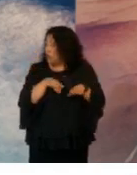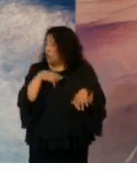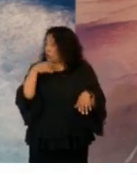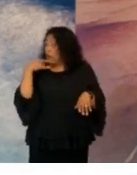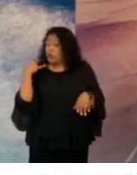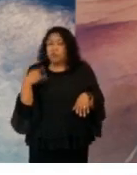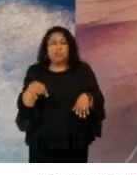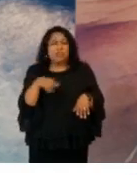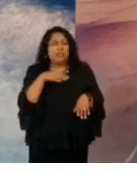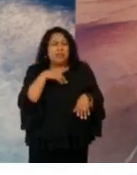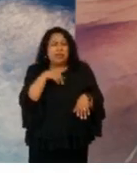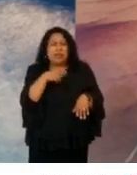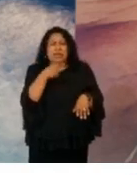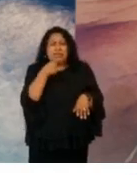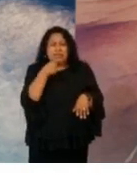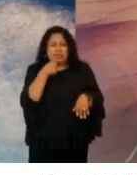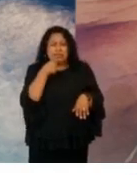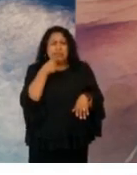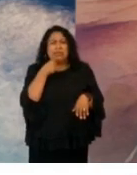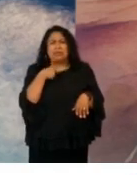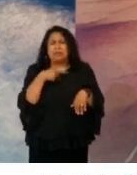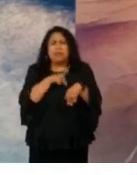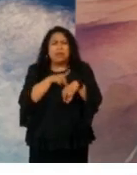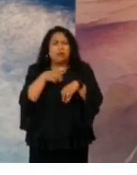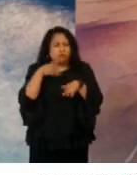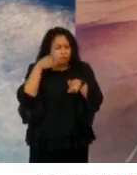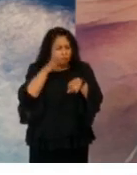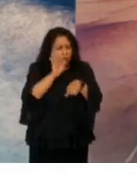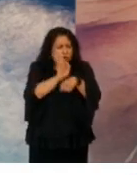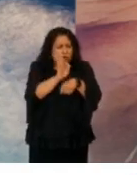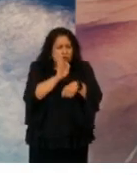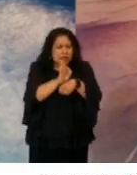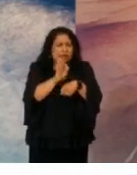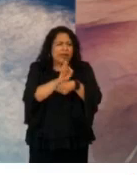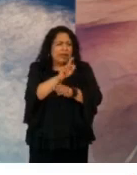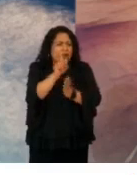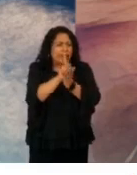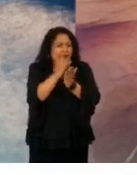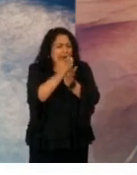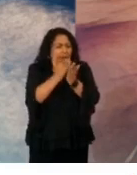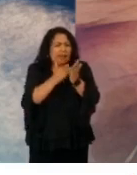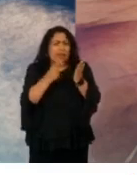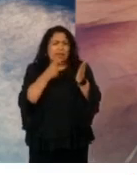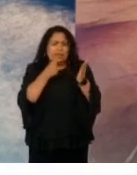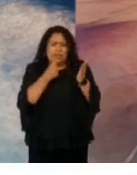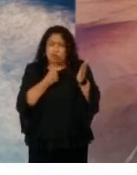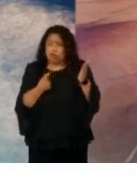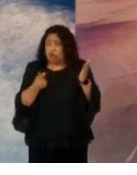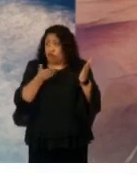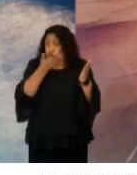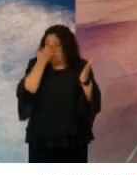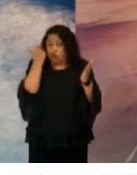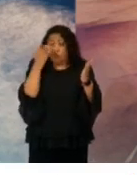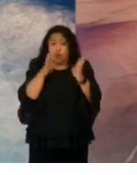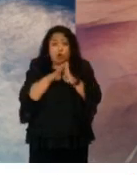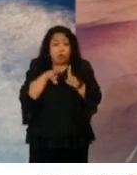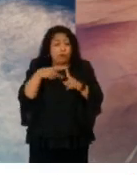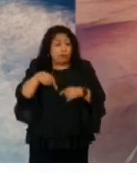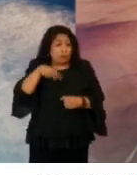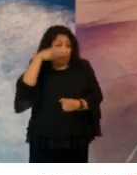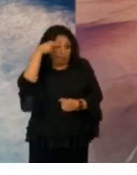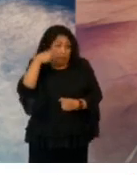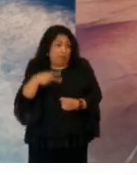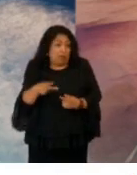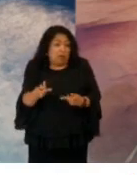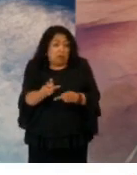Defensoría de la Niñez, que se dedica día a día a proteger en un marco jurídico a los chicos y chicas. No sé cómo sea el panorama en México,